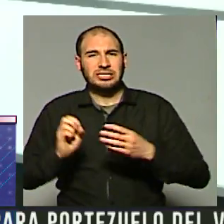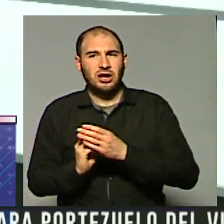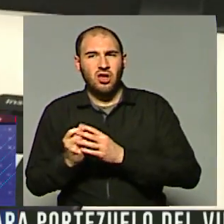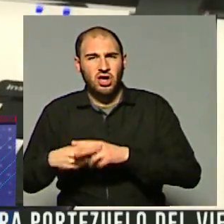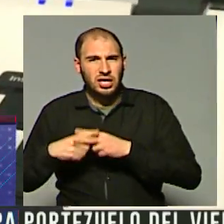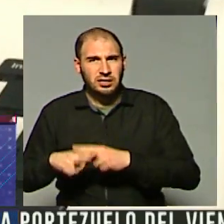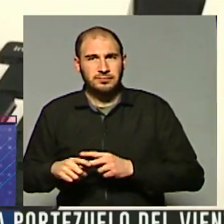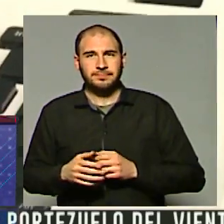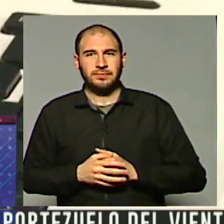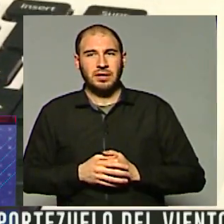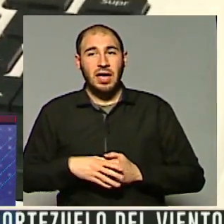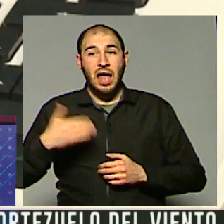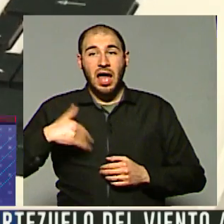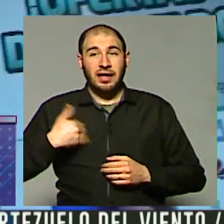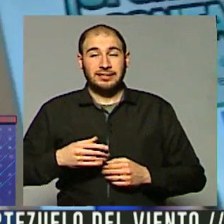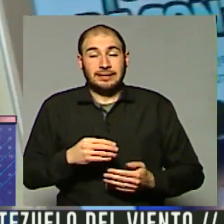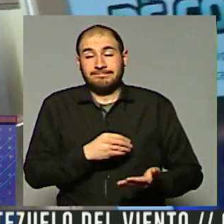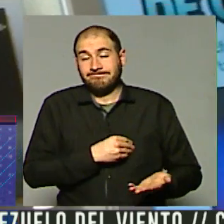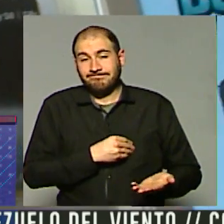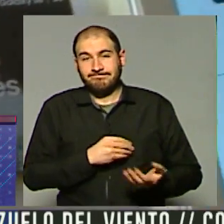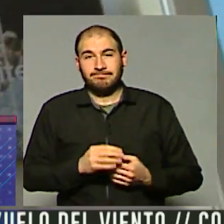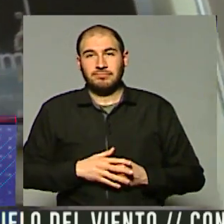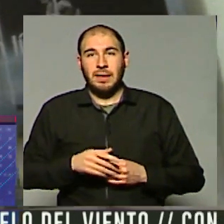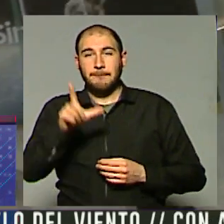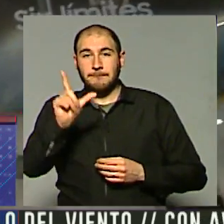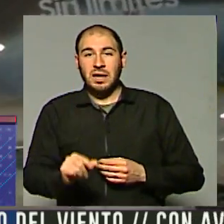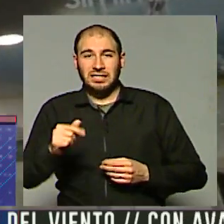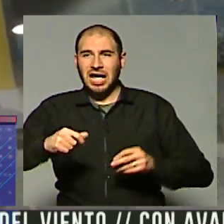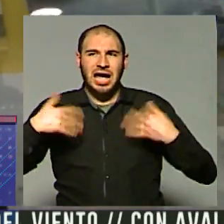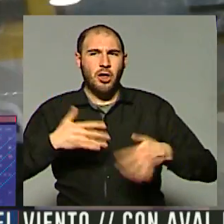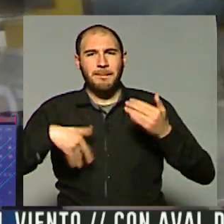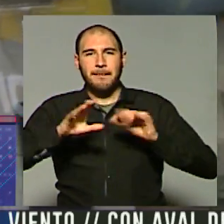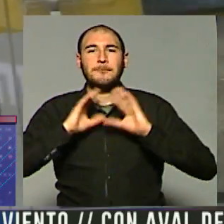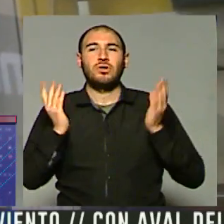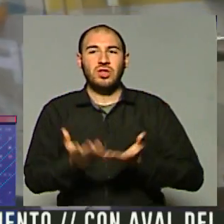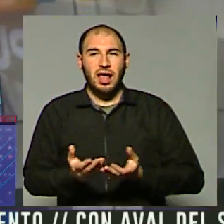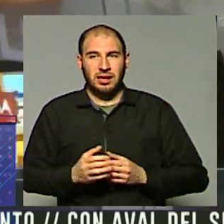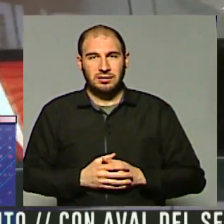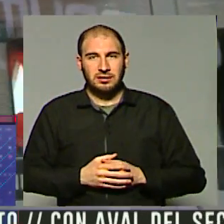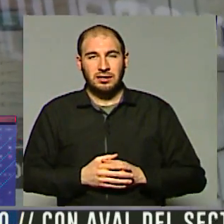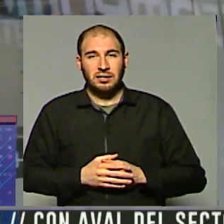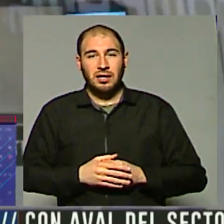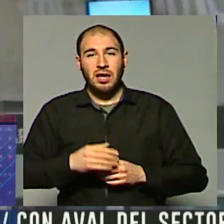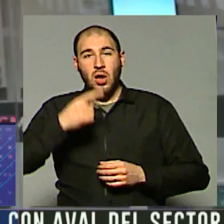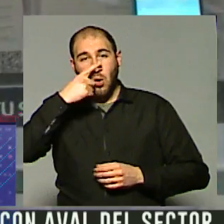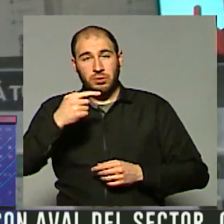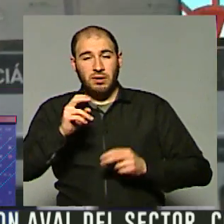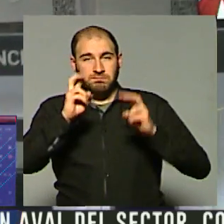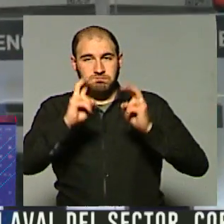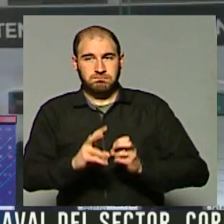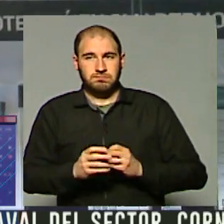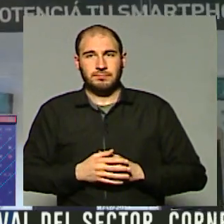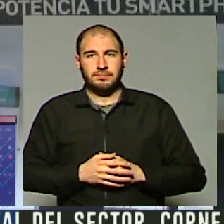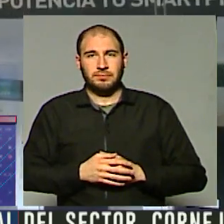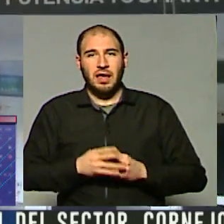tecnológicos? Argentina lamentablemente es uno de los países más caros a nivel mundial. Según los últimos estudios, teniendo en